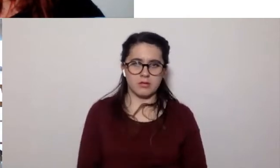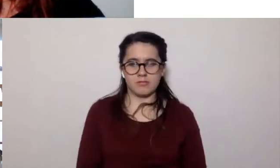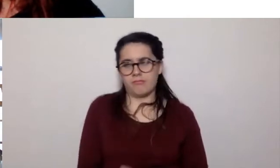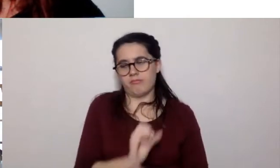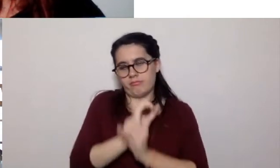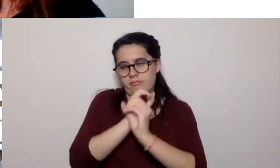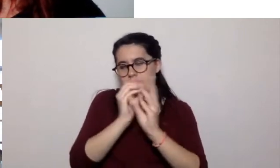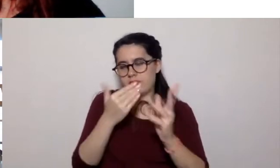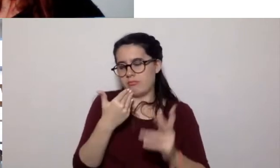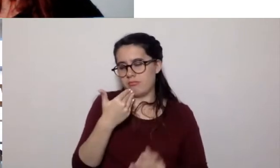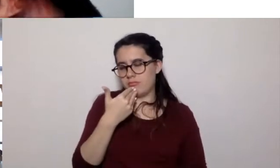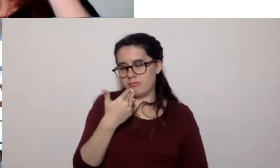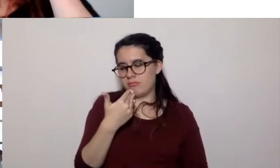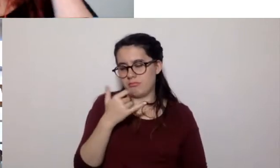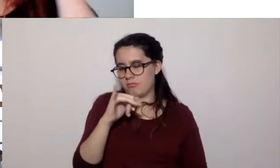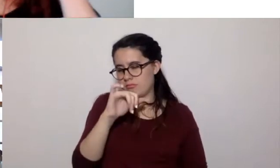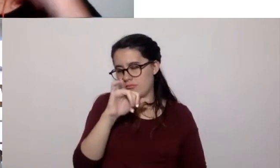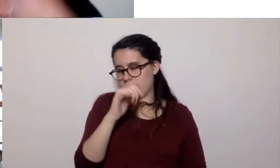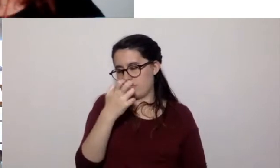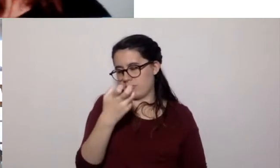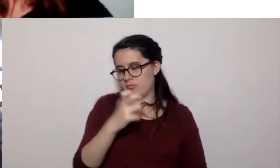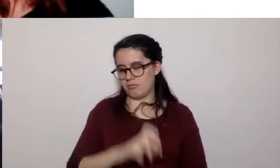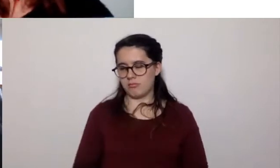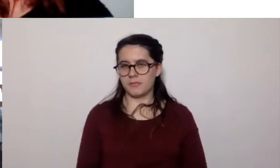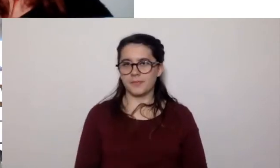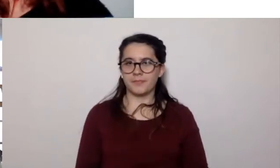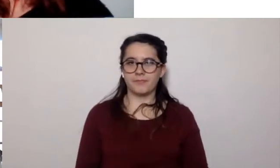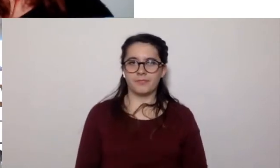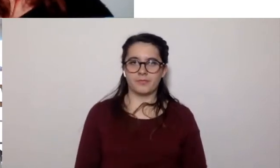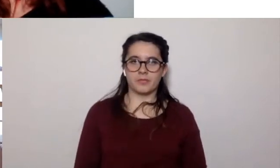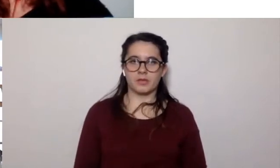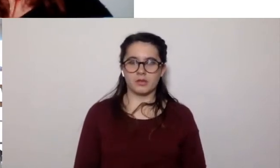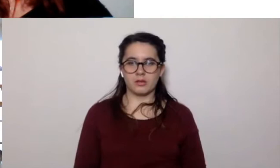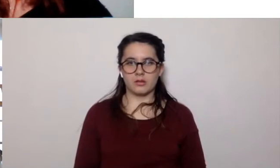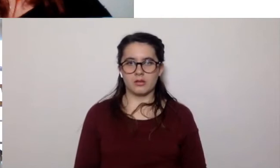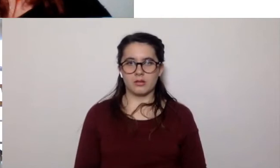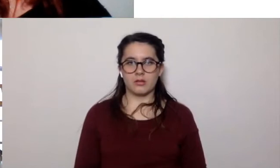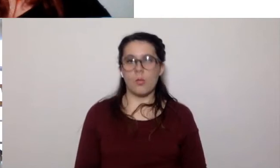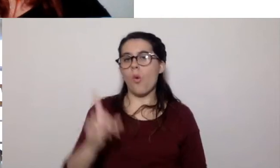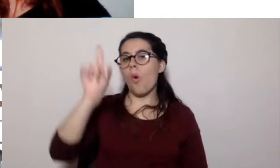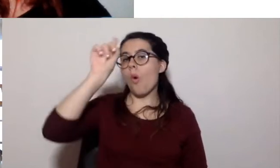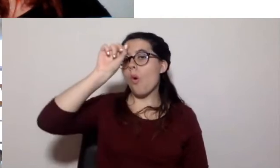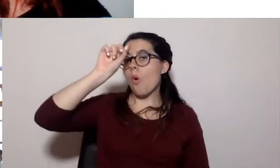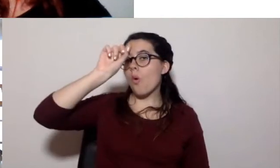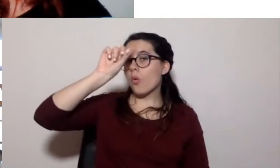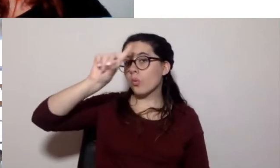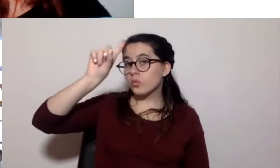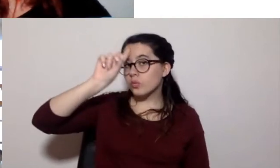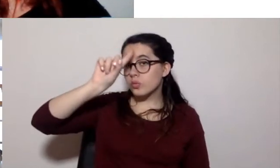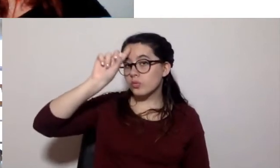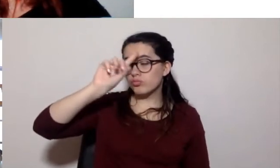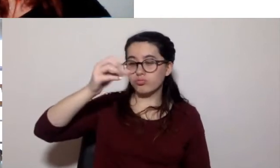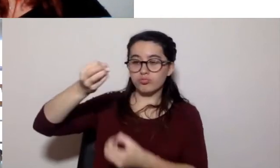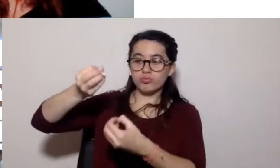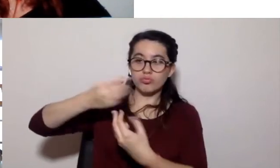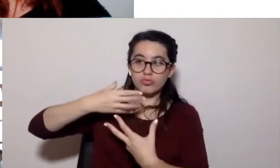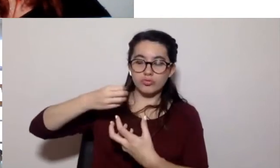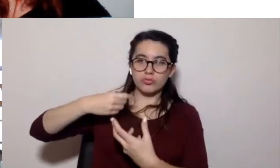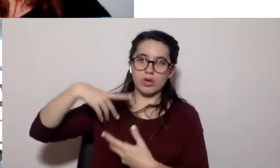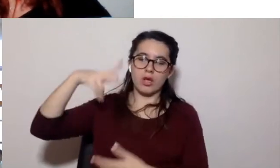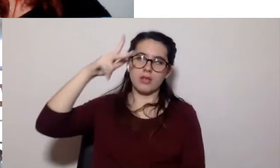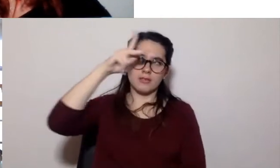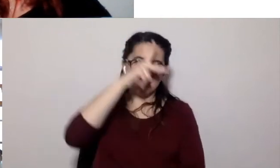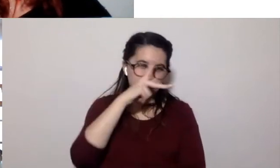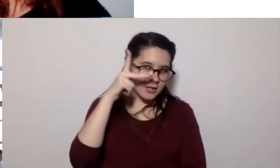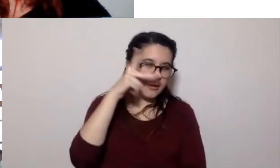¿no? Sí. Nos han dado como muchos tips de cosas que creo que todos los psicólogos o